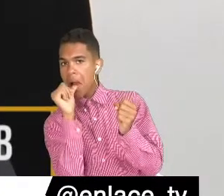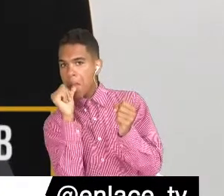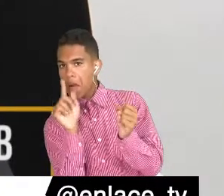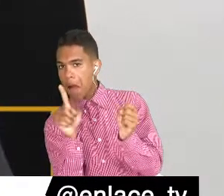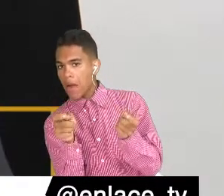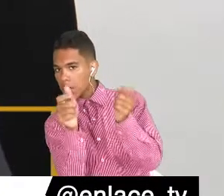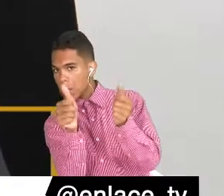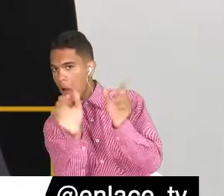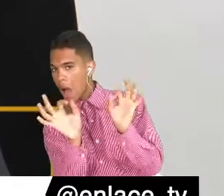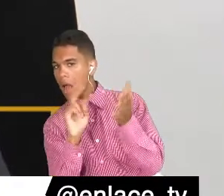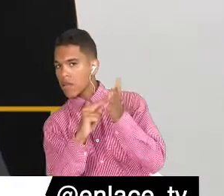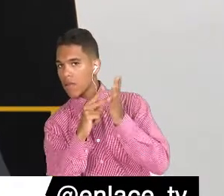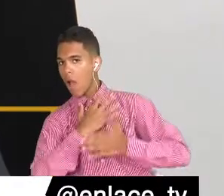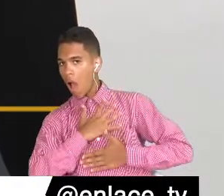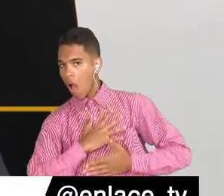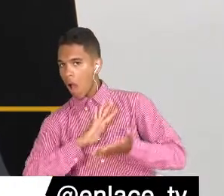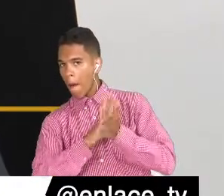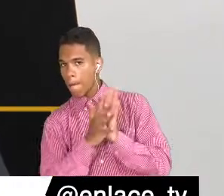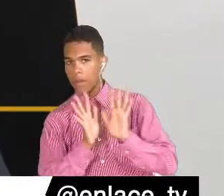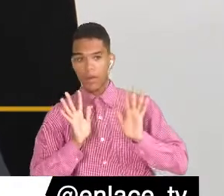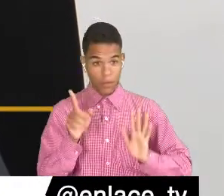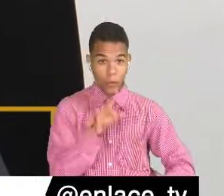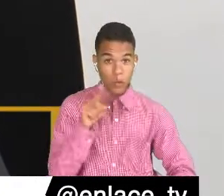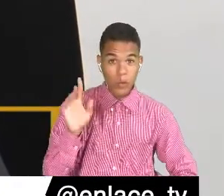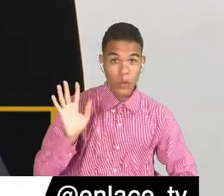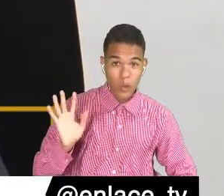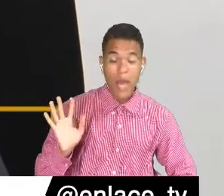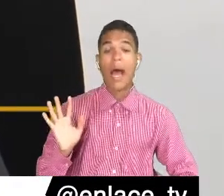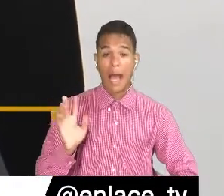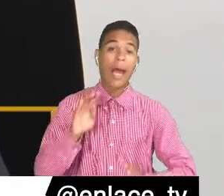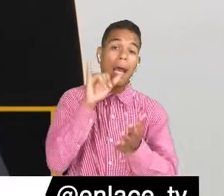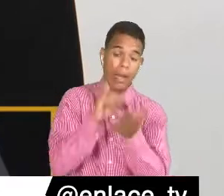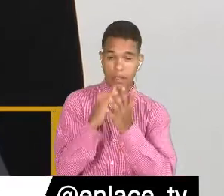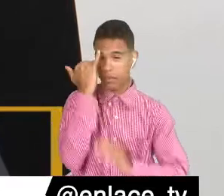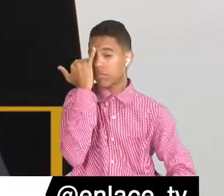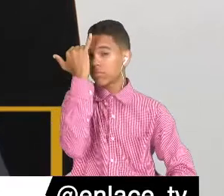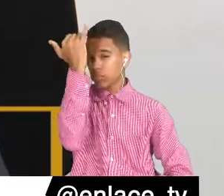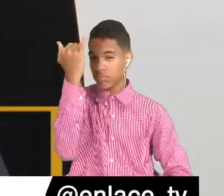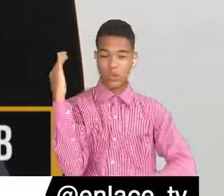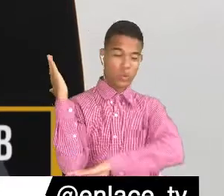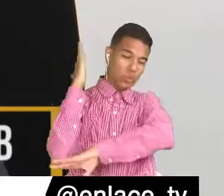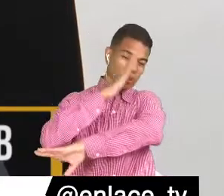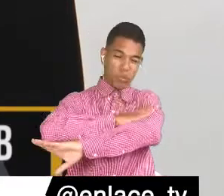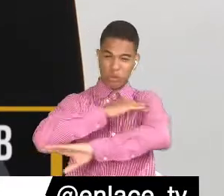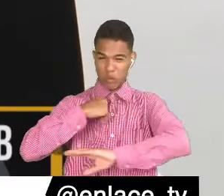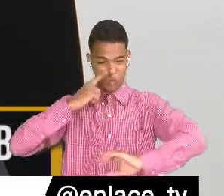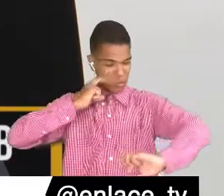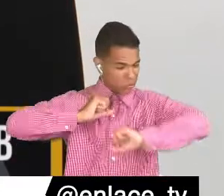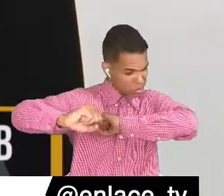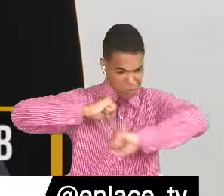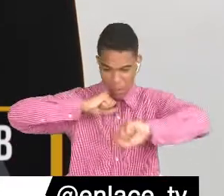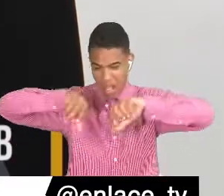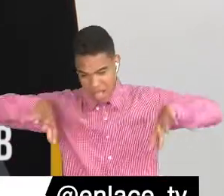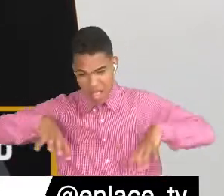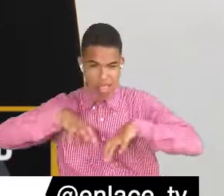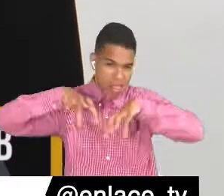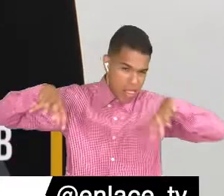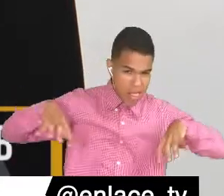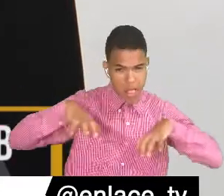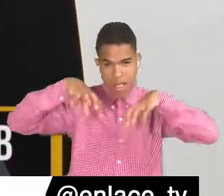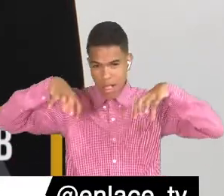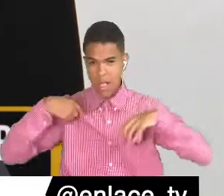anímico y psíquico, ¿cierto? Entonces la idea es estar durante todo el día en esta actividad. De igual manera vamos a hacer operativos de